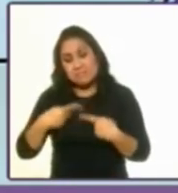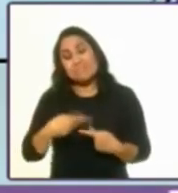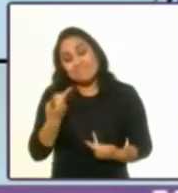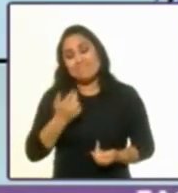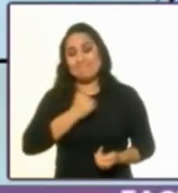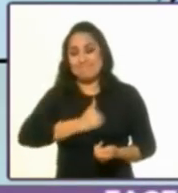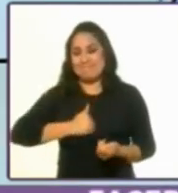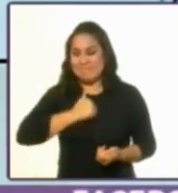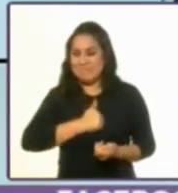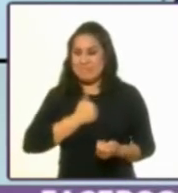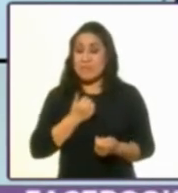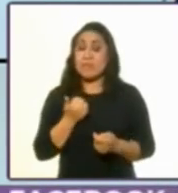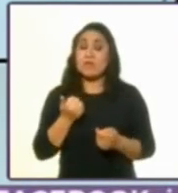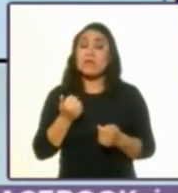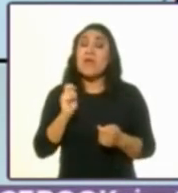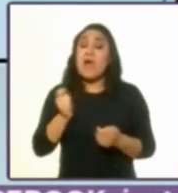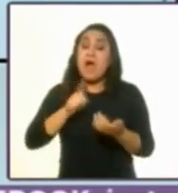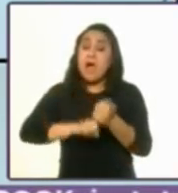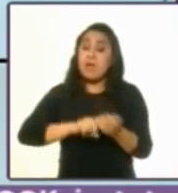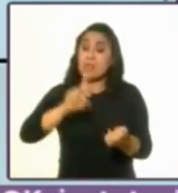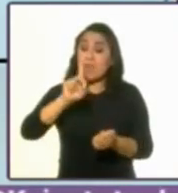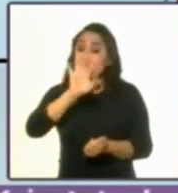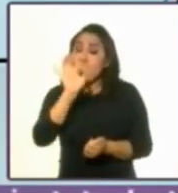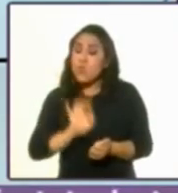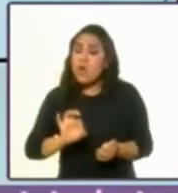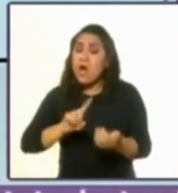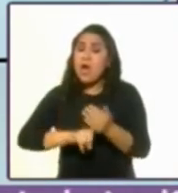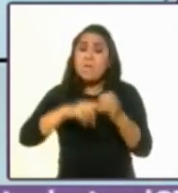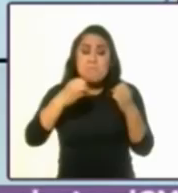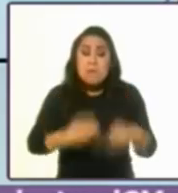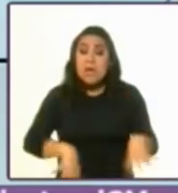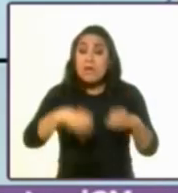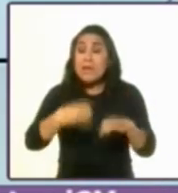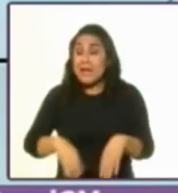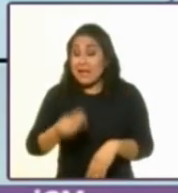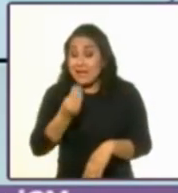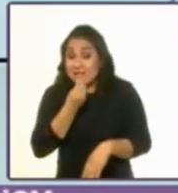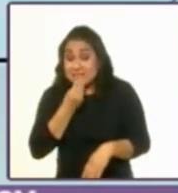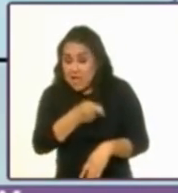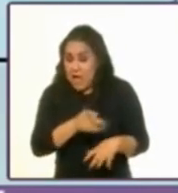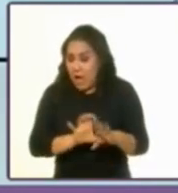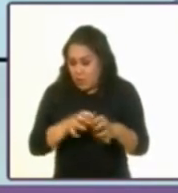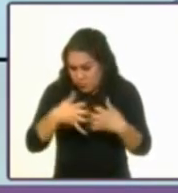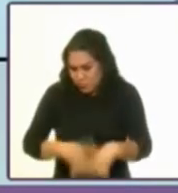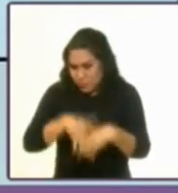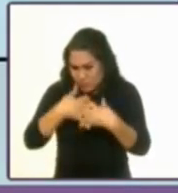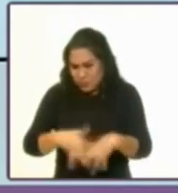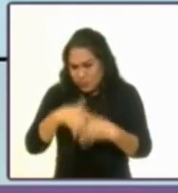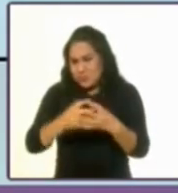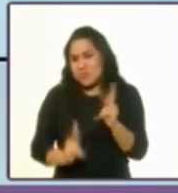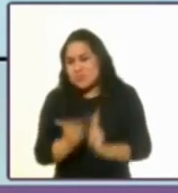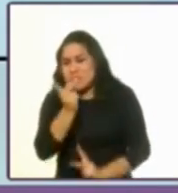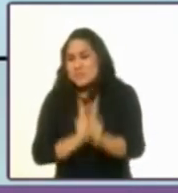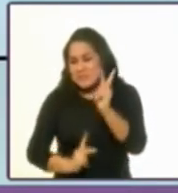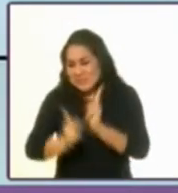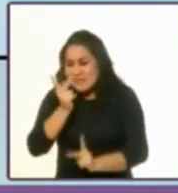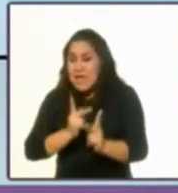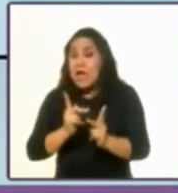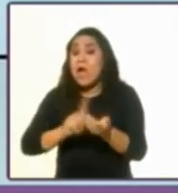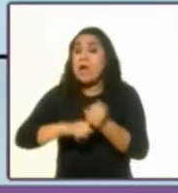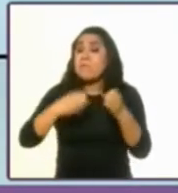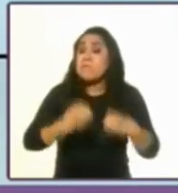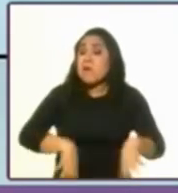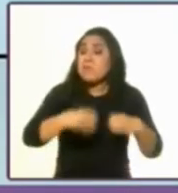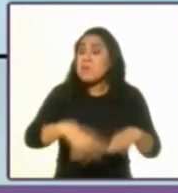estamos perdiendo el 30 por ciento de los productos de los alimentos que se producen en este país por eso